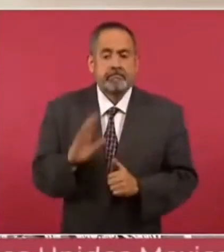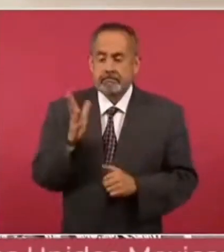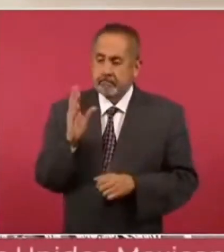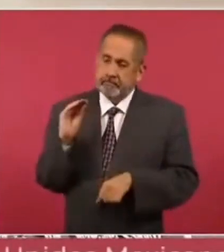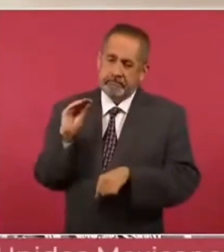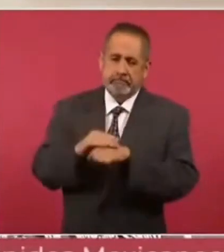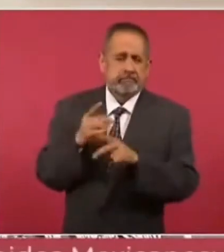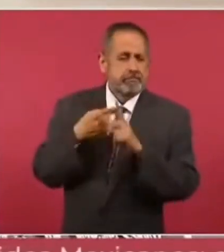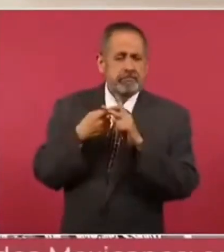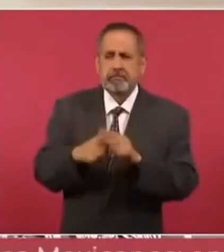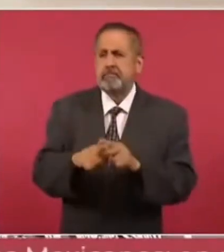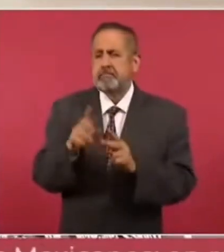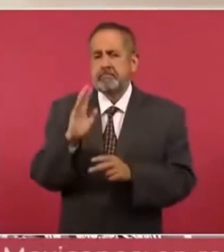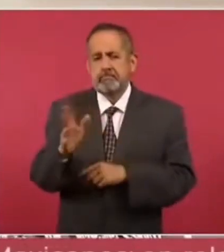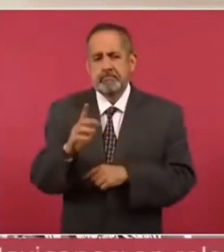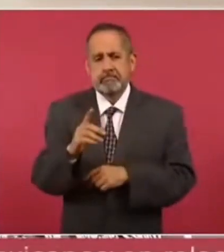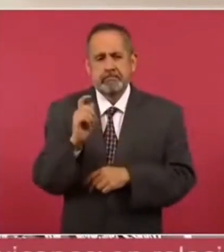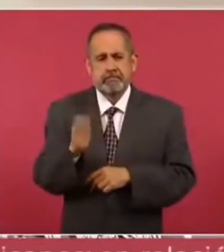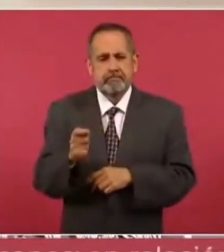puesto en operación ya